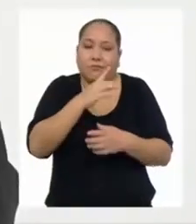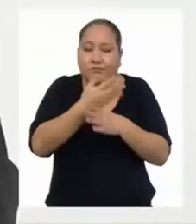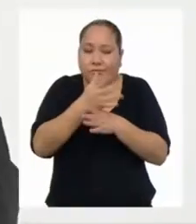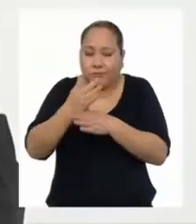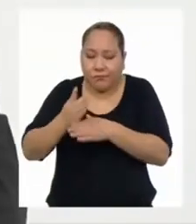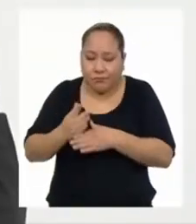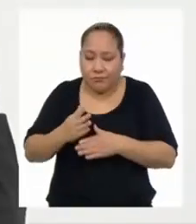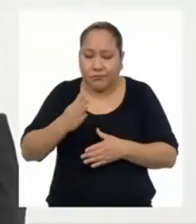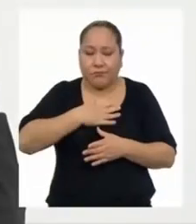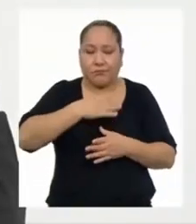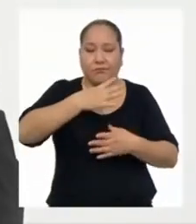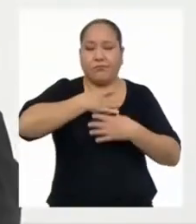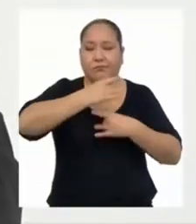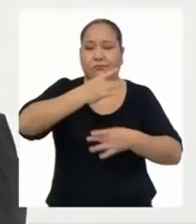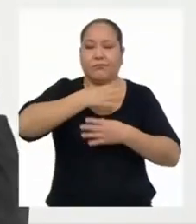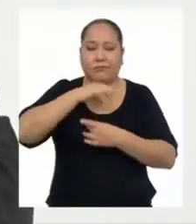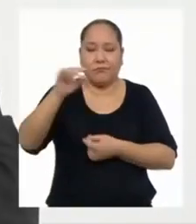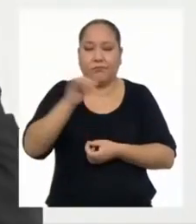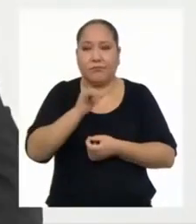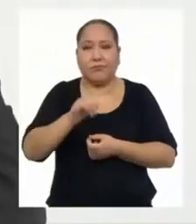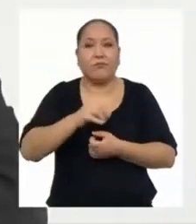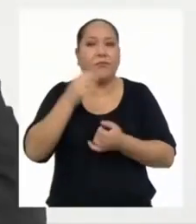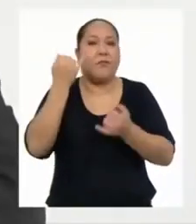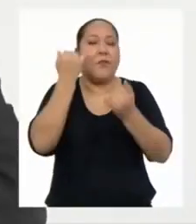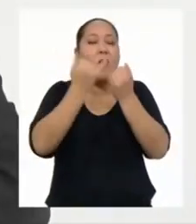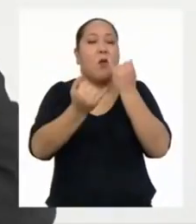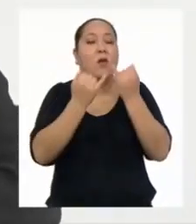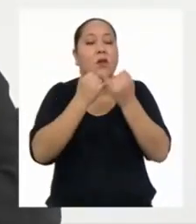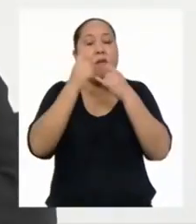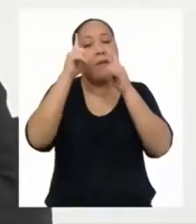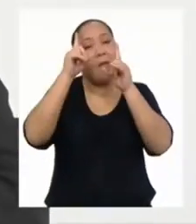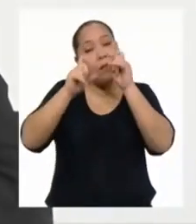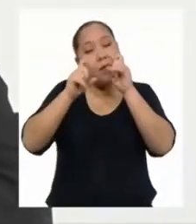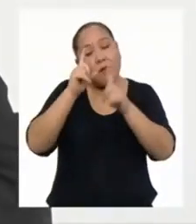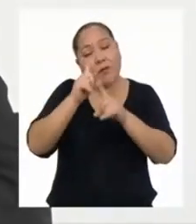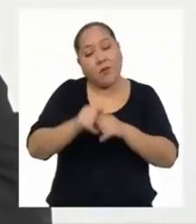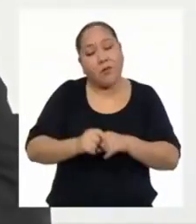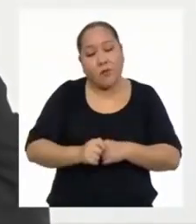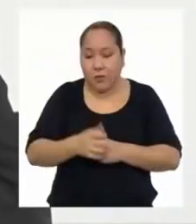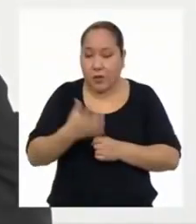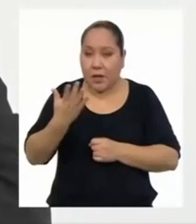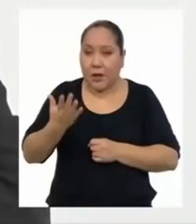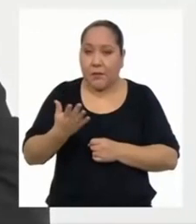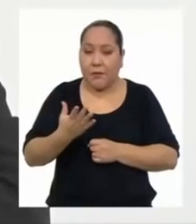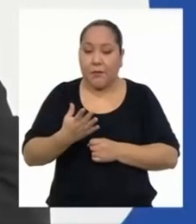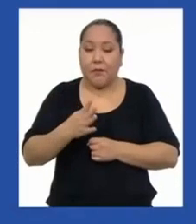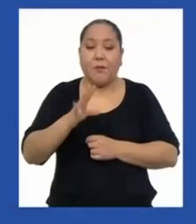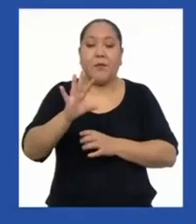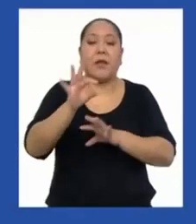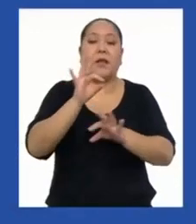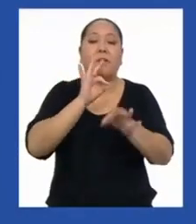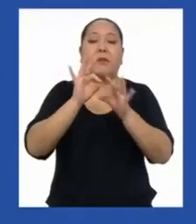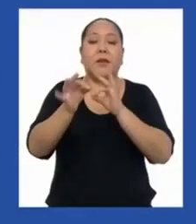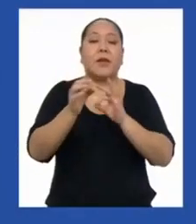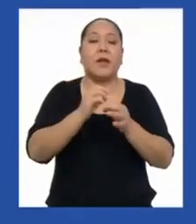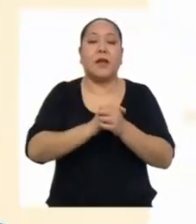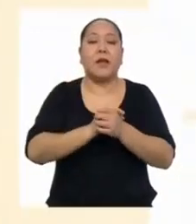Mi última pregunta para definir el contenido del texto es esta.